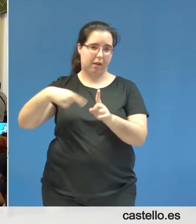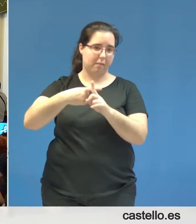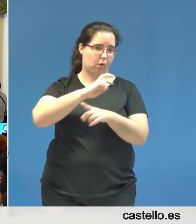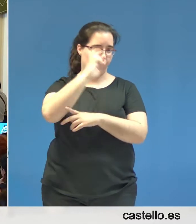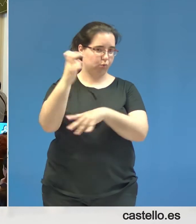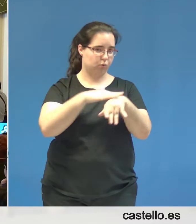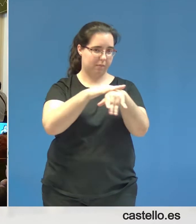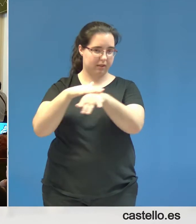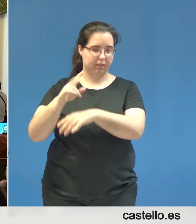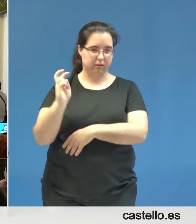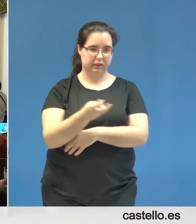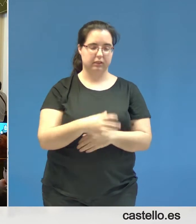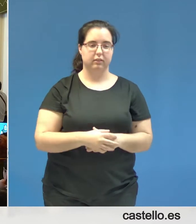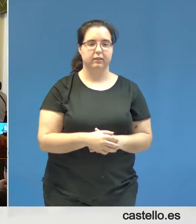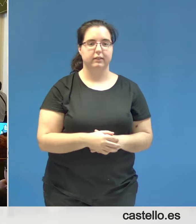todo.